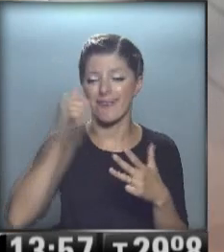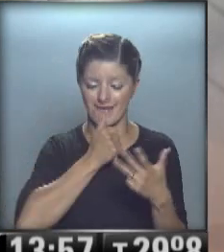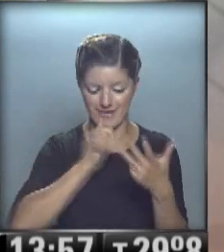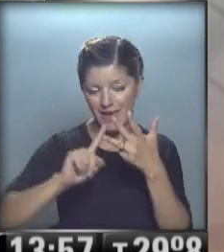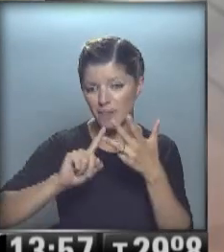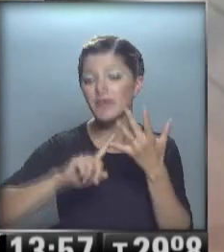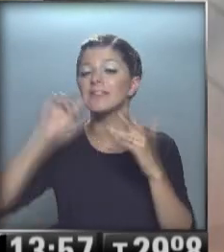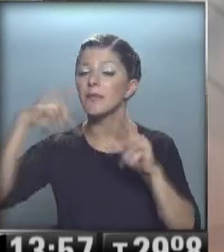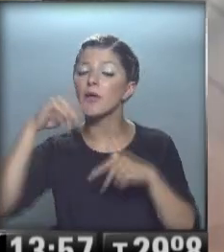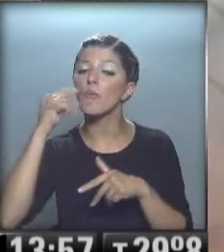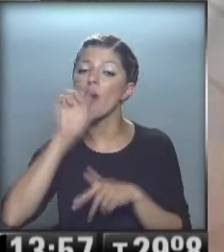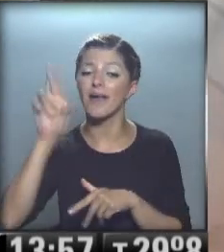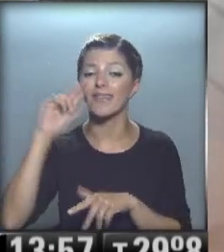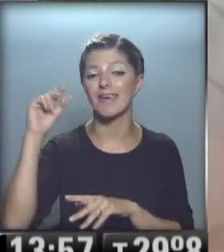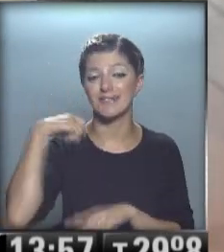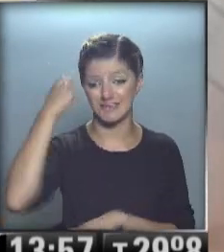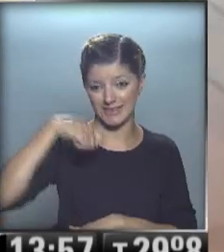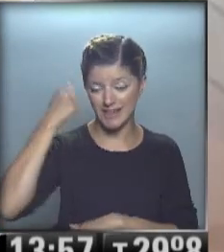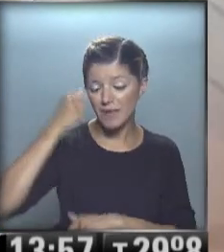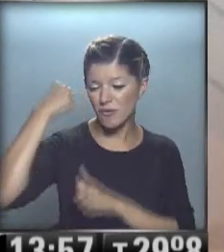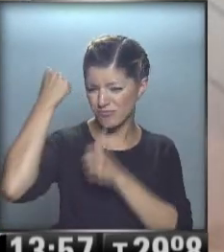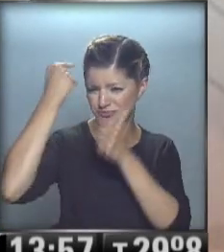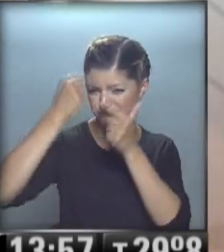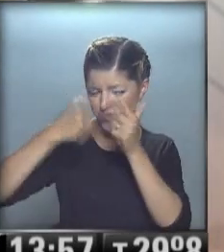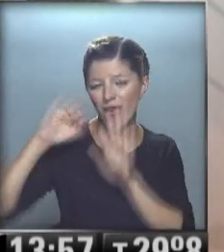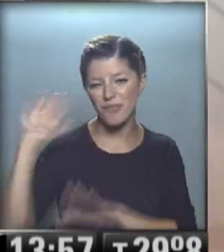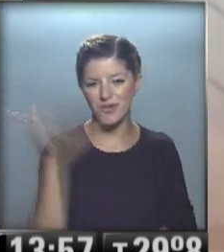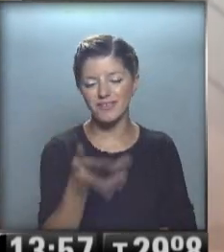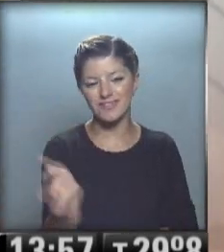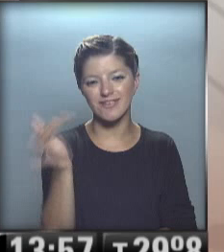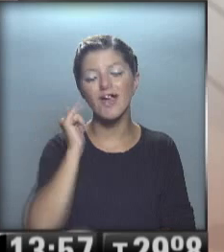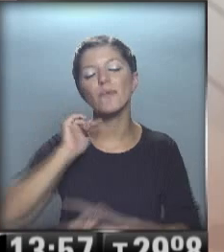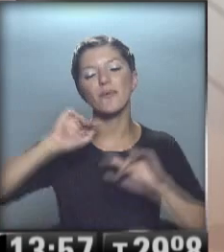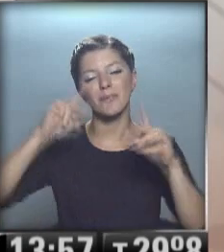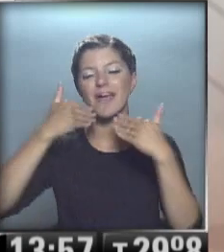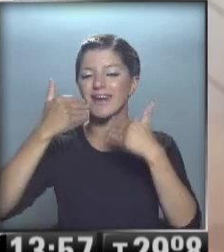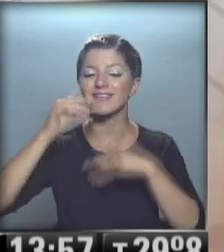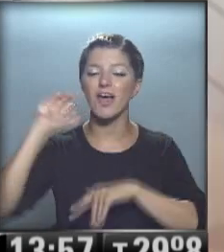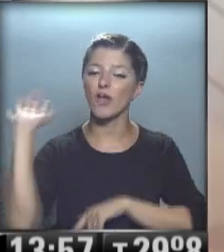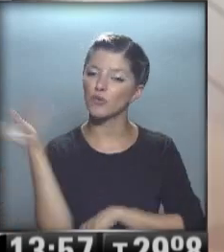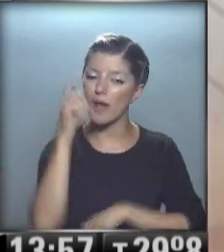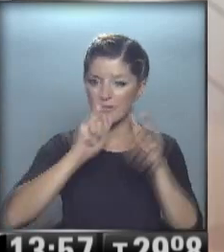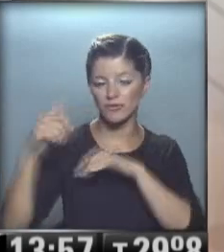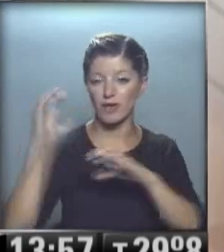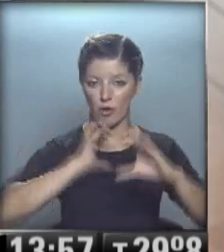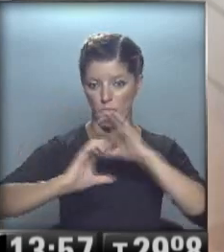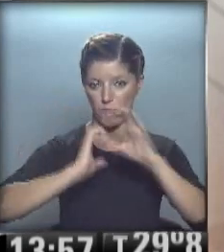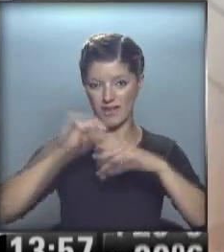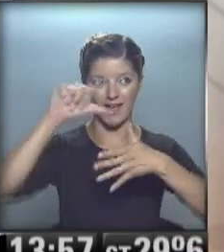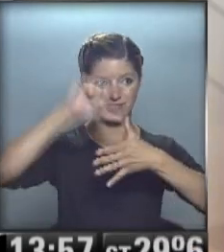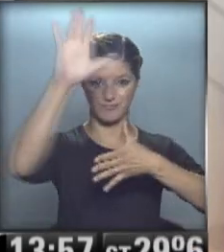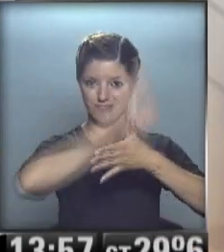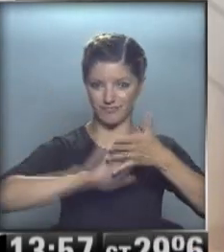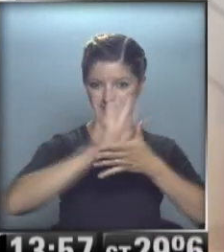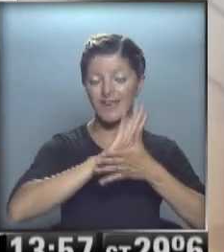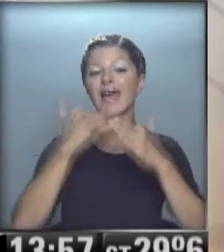a Marta de San Telmo, y por supuesto a todos los amigos que se comunican desde el resto de Latinoamérica, porque nos ven mucho. Así que